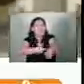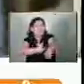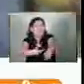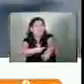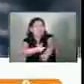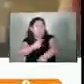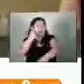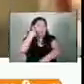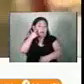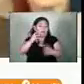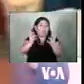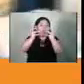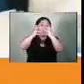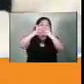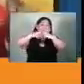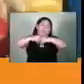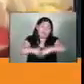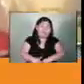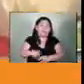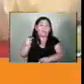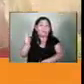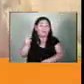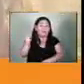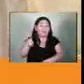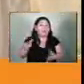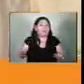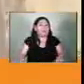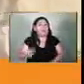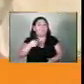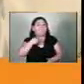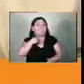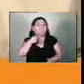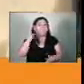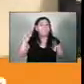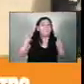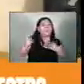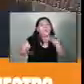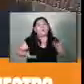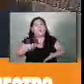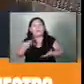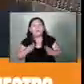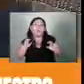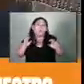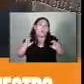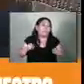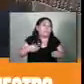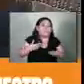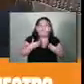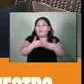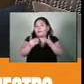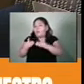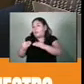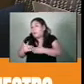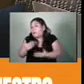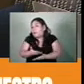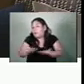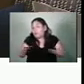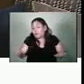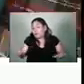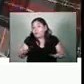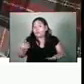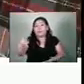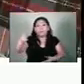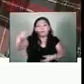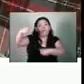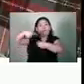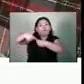sumiendo a la economía global en una recesión que todavía pone trabas al comercio y las cadenas de suministros y los precios